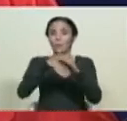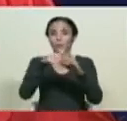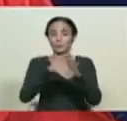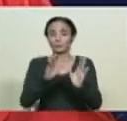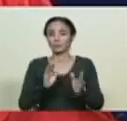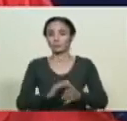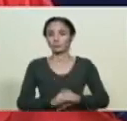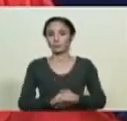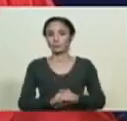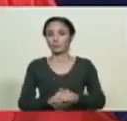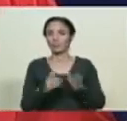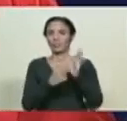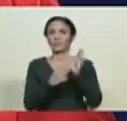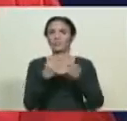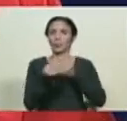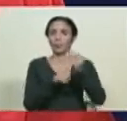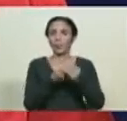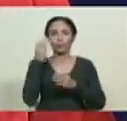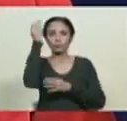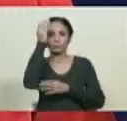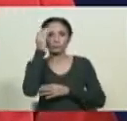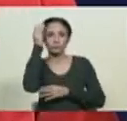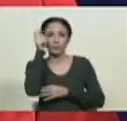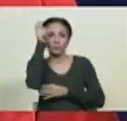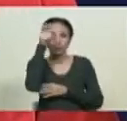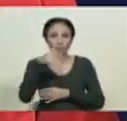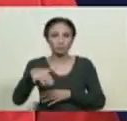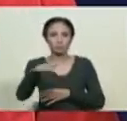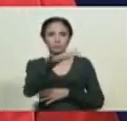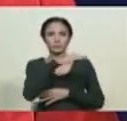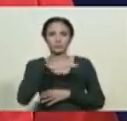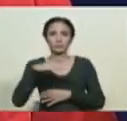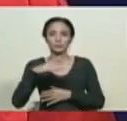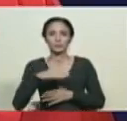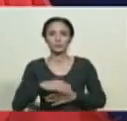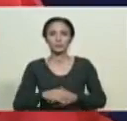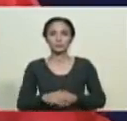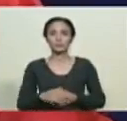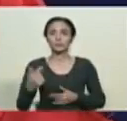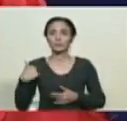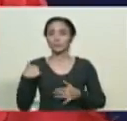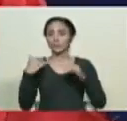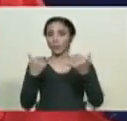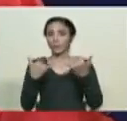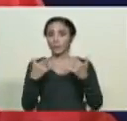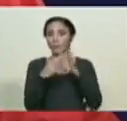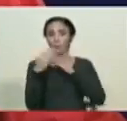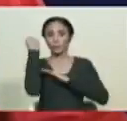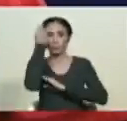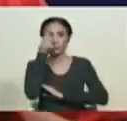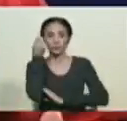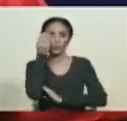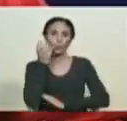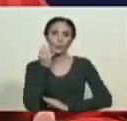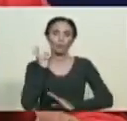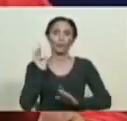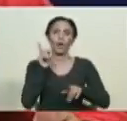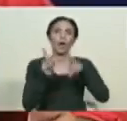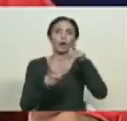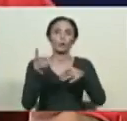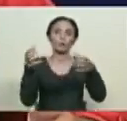que nos dice mucho de la conciencia de nuestro pueblo. No así pudiéramos nosotros pensar en algunos